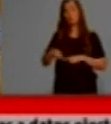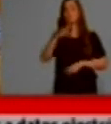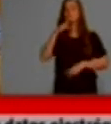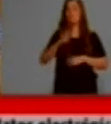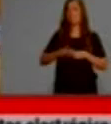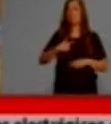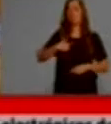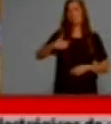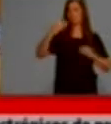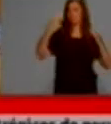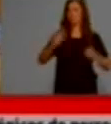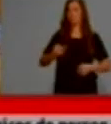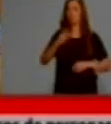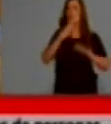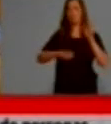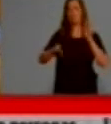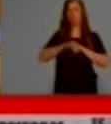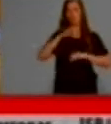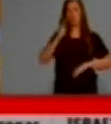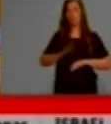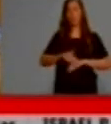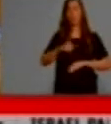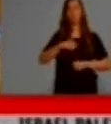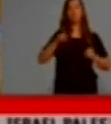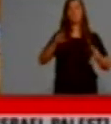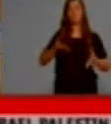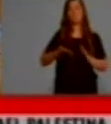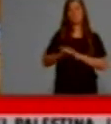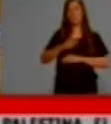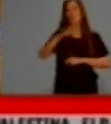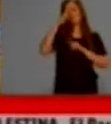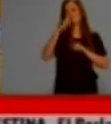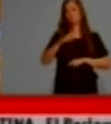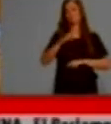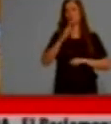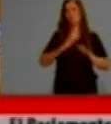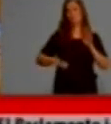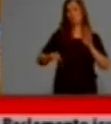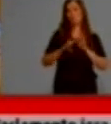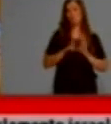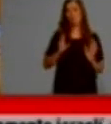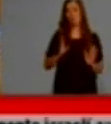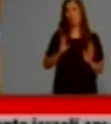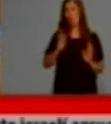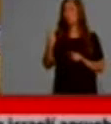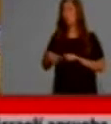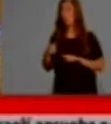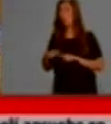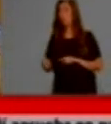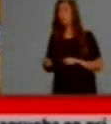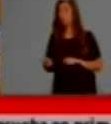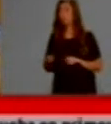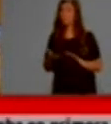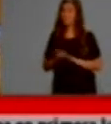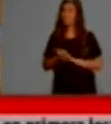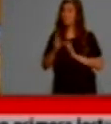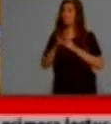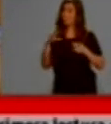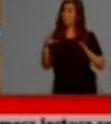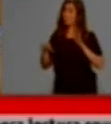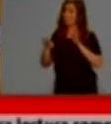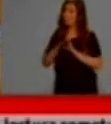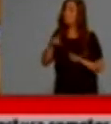patriotismo constitucional. Eso y no otra cosa. Eso y no otra cosa es el patriotismo